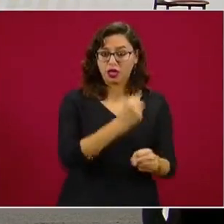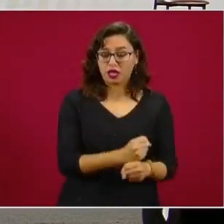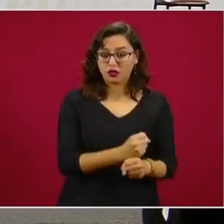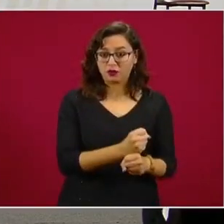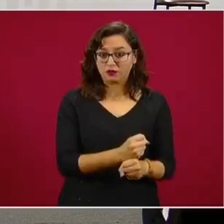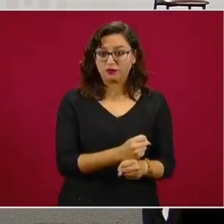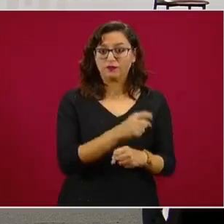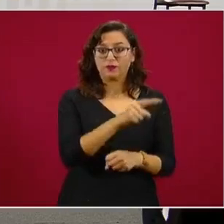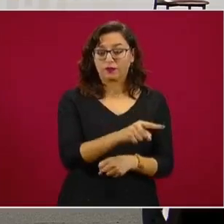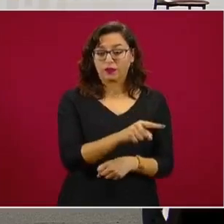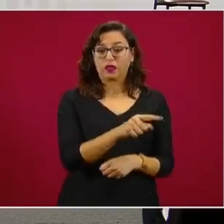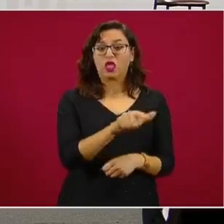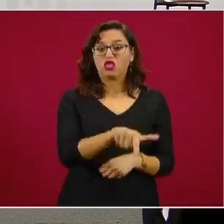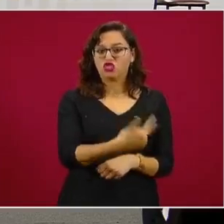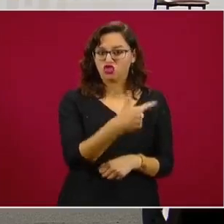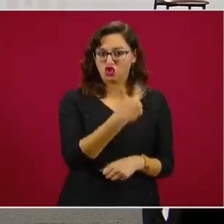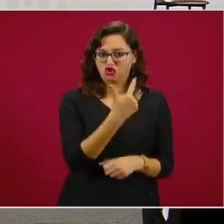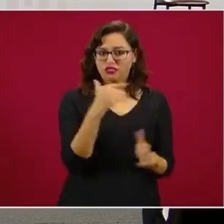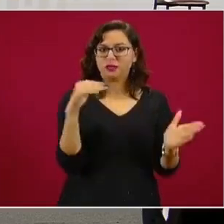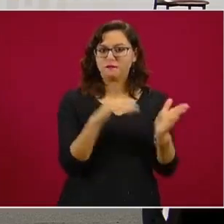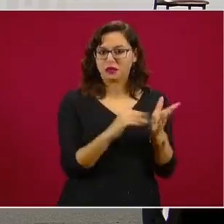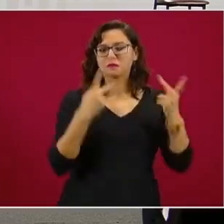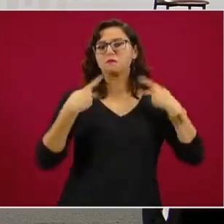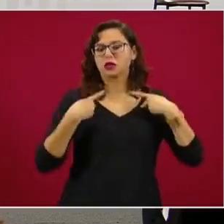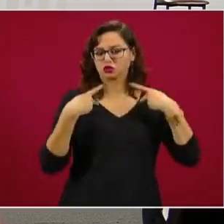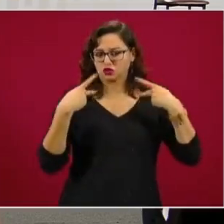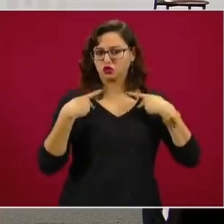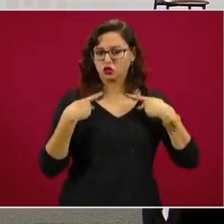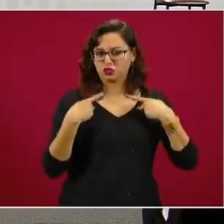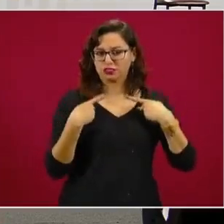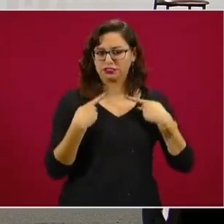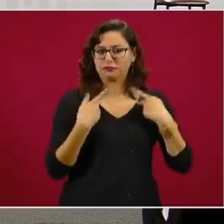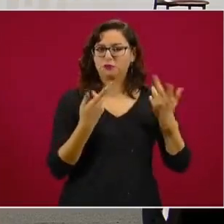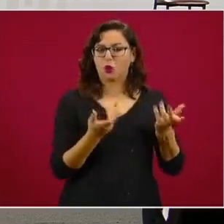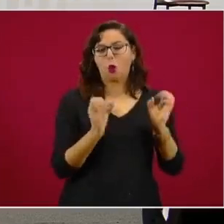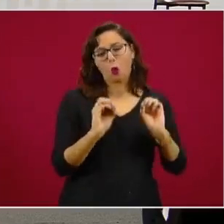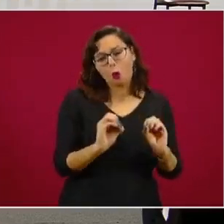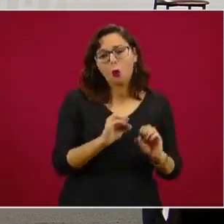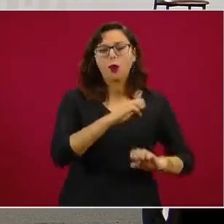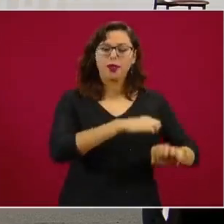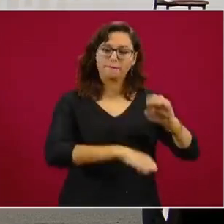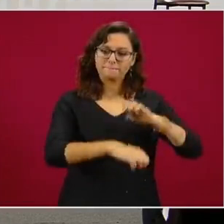son 12,000 personas más o menos, empresas